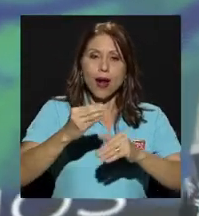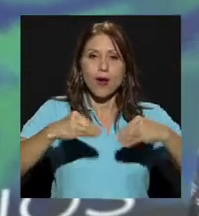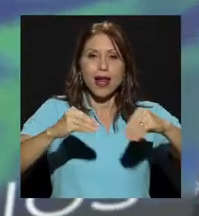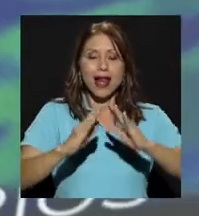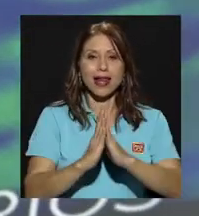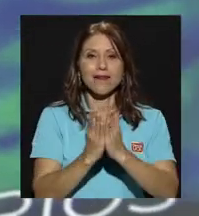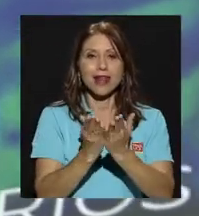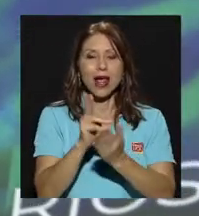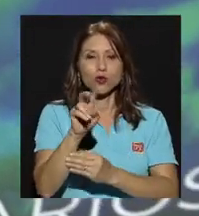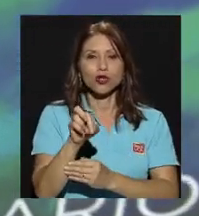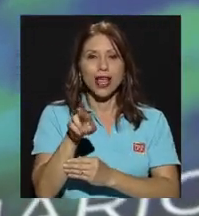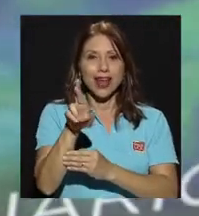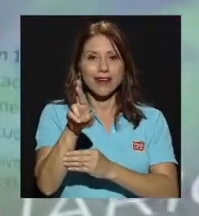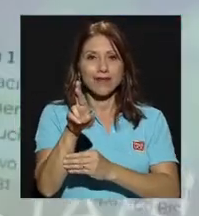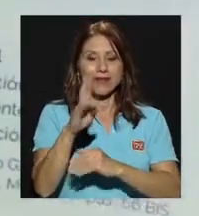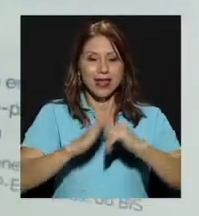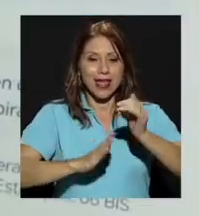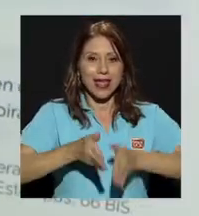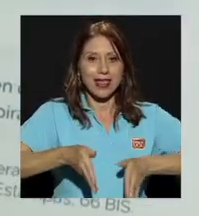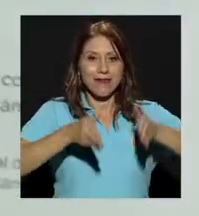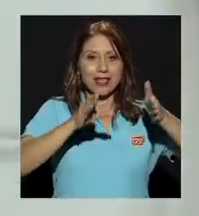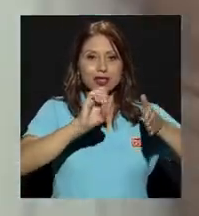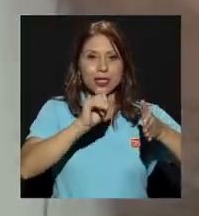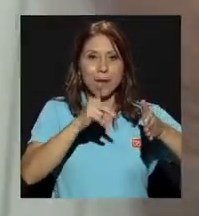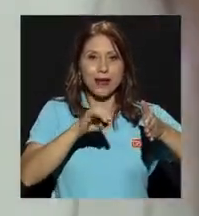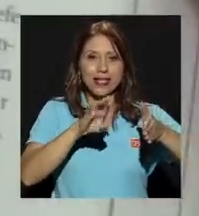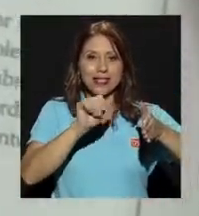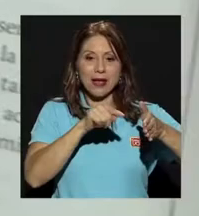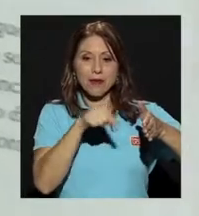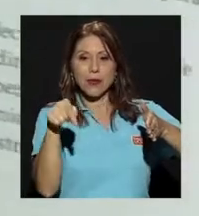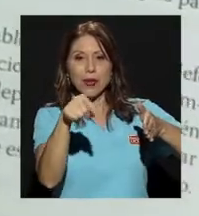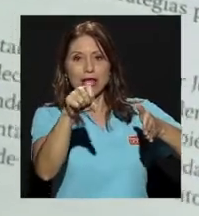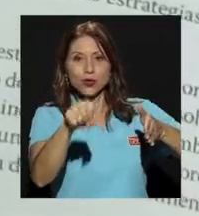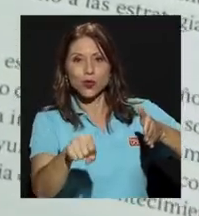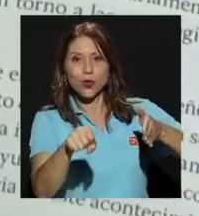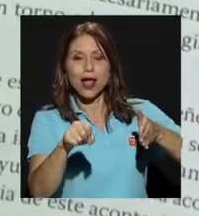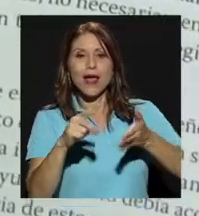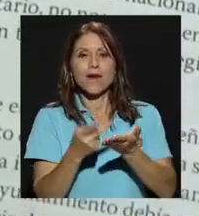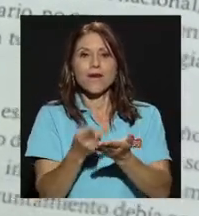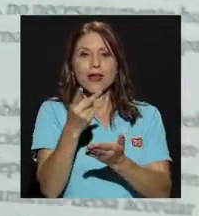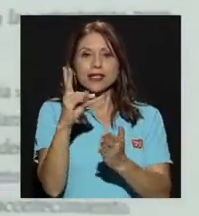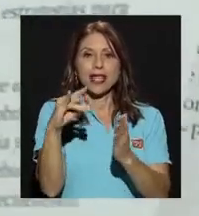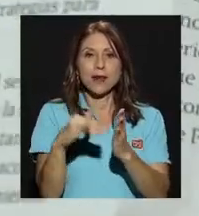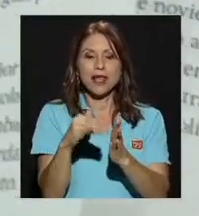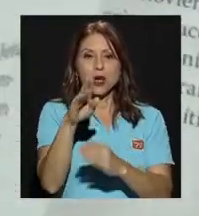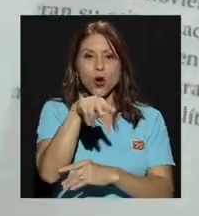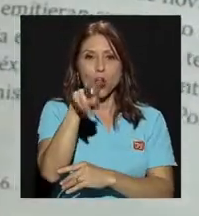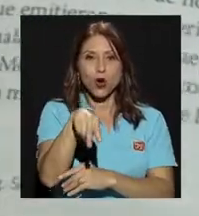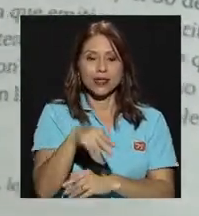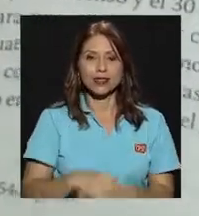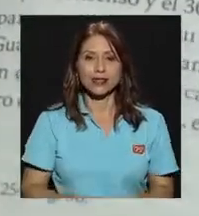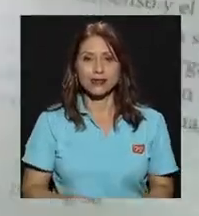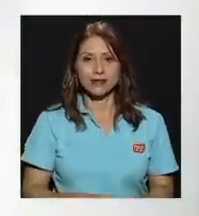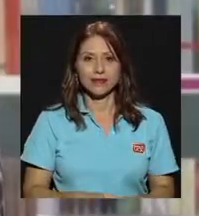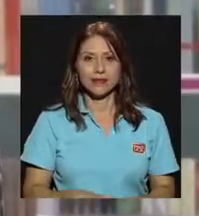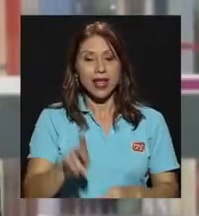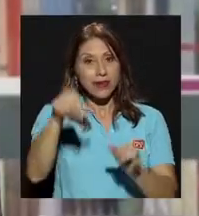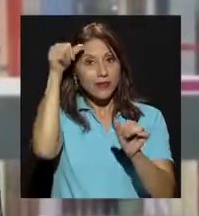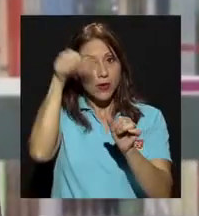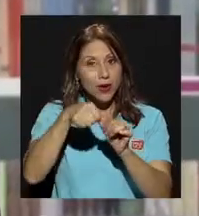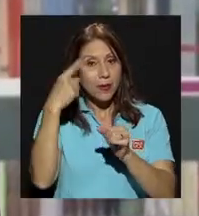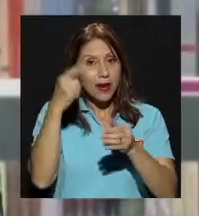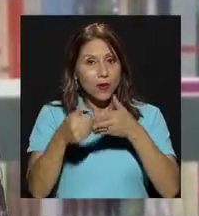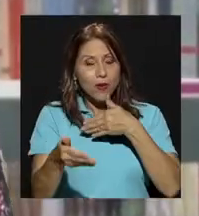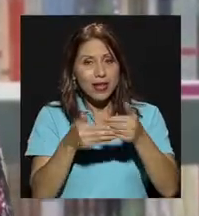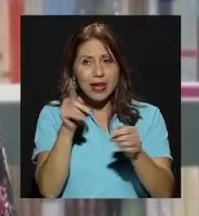conseguir en la librería UCR, al costado sur del edificio Saprissa, por un precio de 7.000 colones.